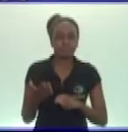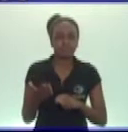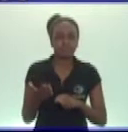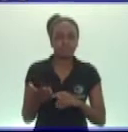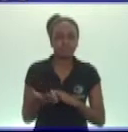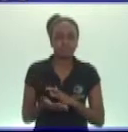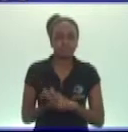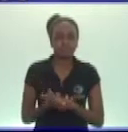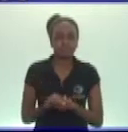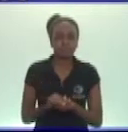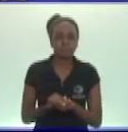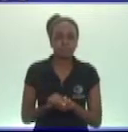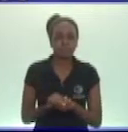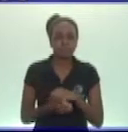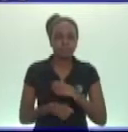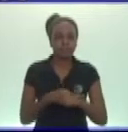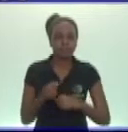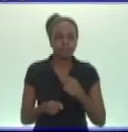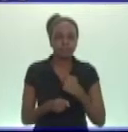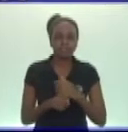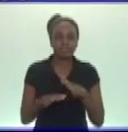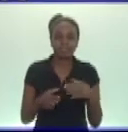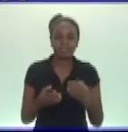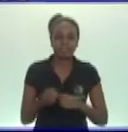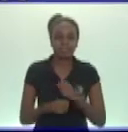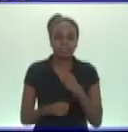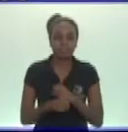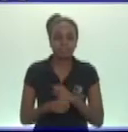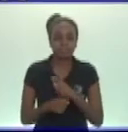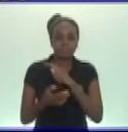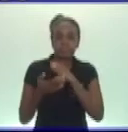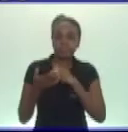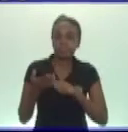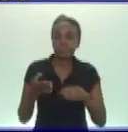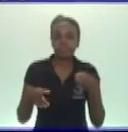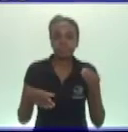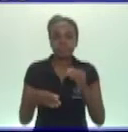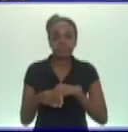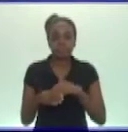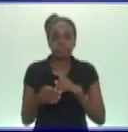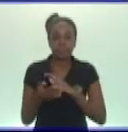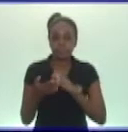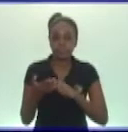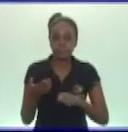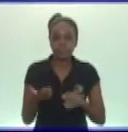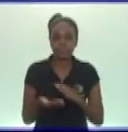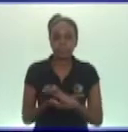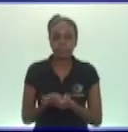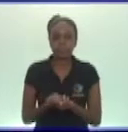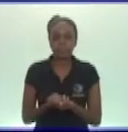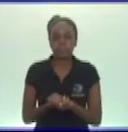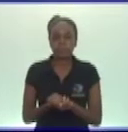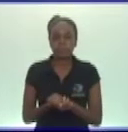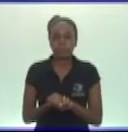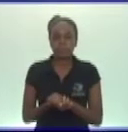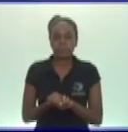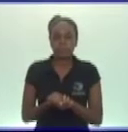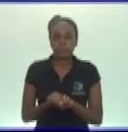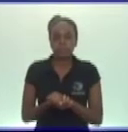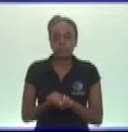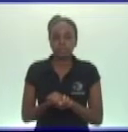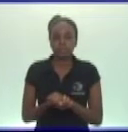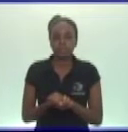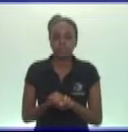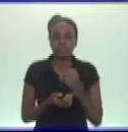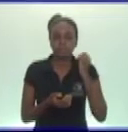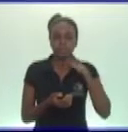¿Qué recursos formales o qué recursos artísticos emplea propiamente para lograrlo? Hay que